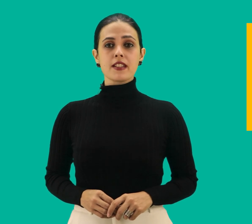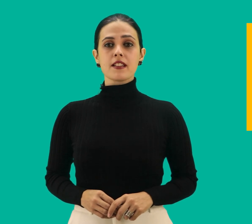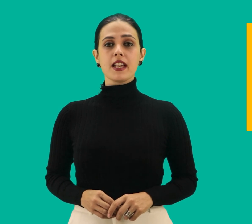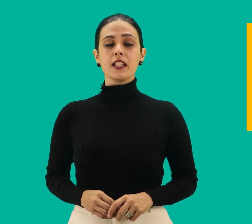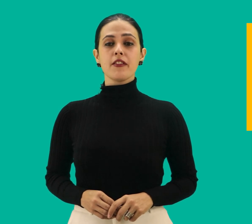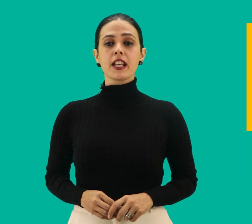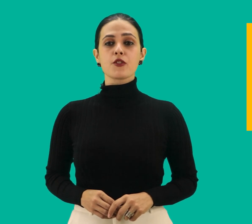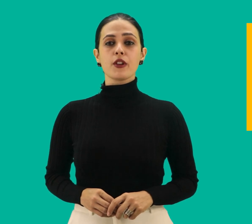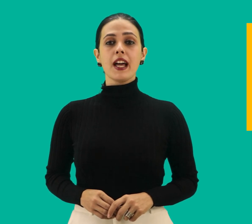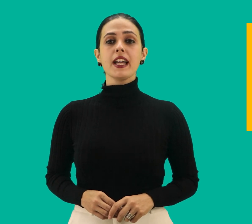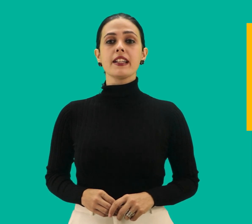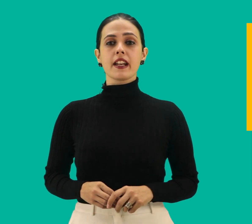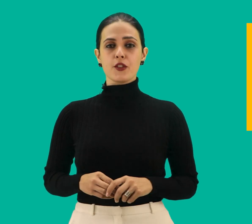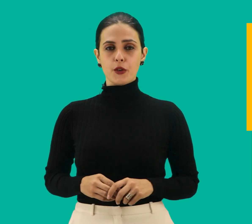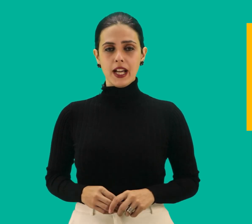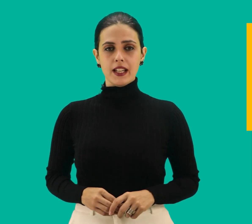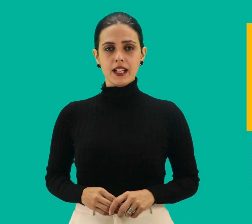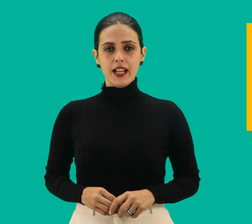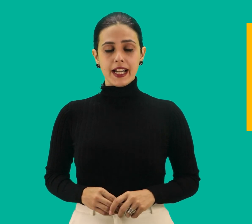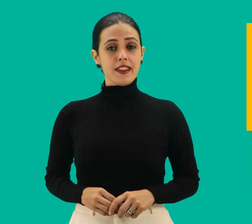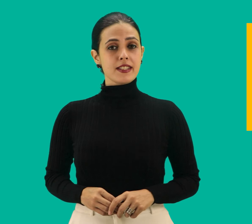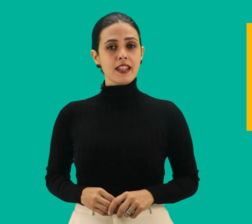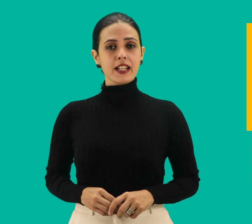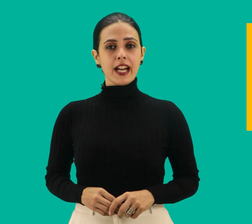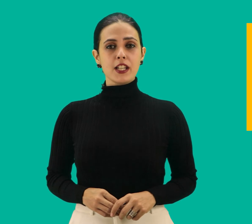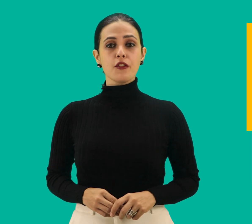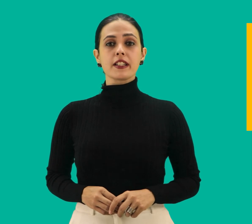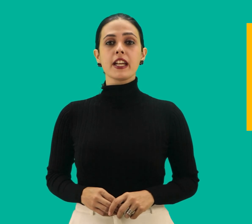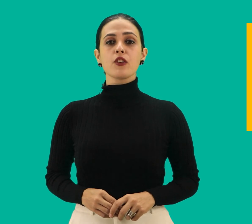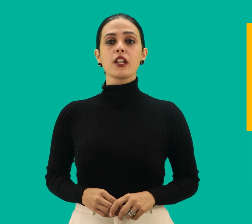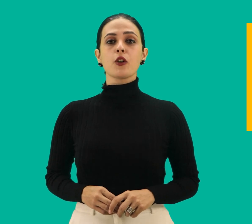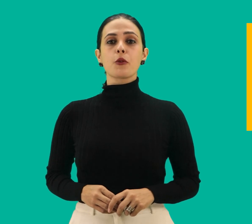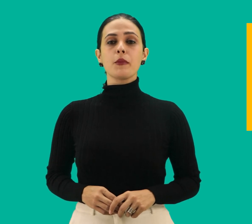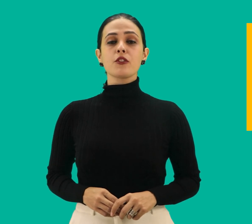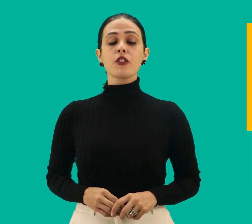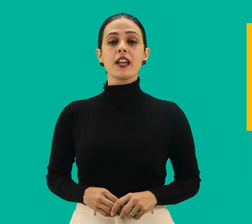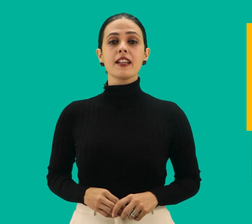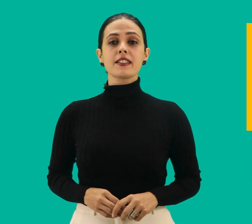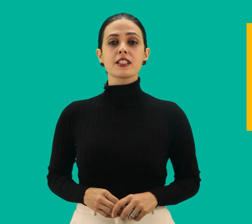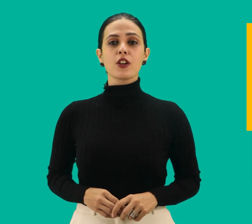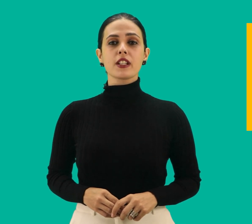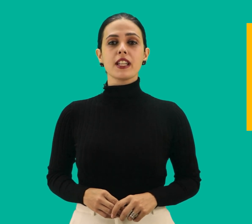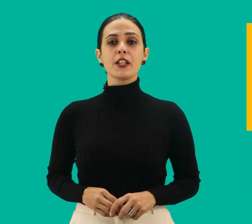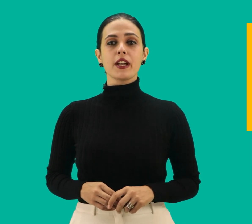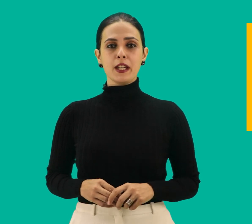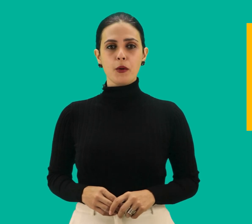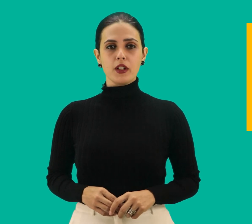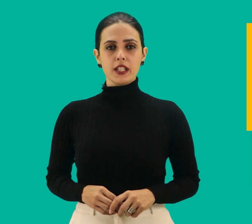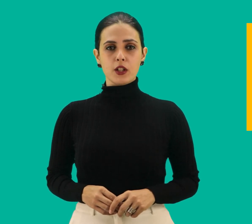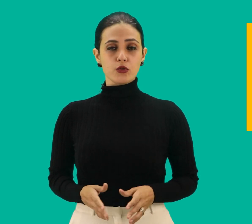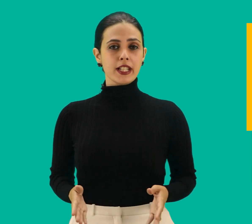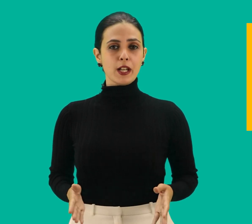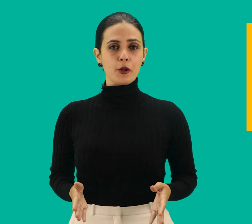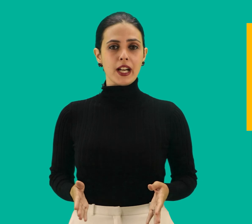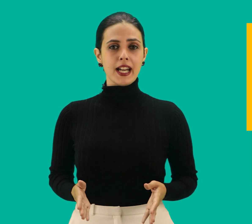su presencia a nivel nacional e internacional. Agradecida del cariño fraterno y el compromiso de este extraordinario equipo